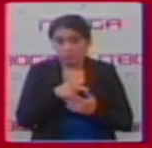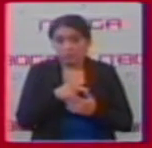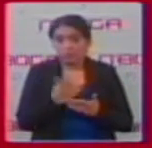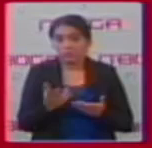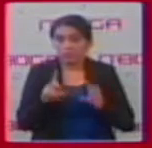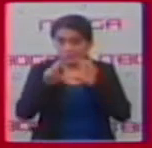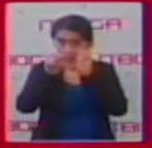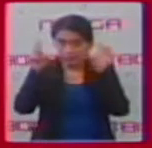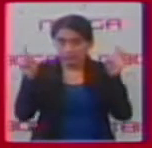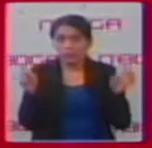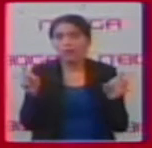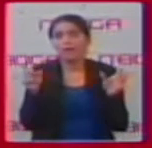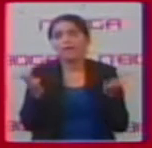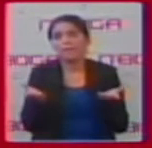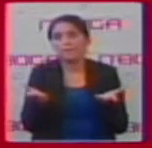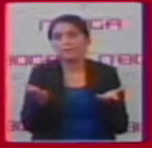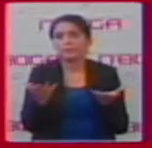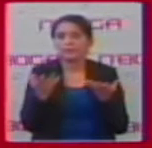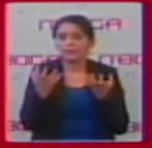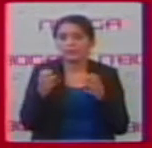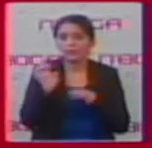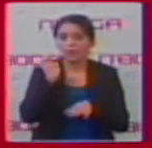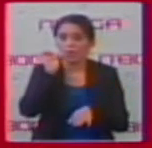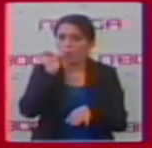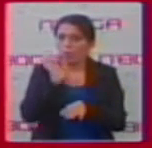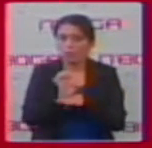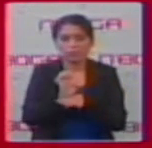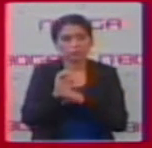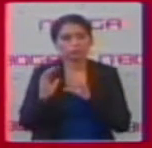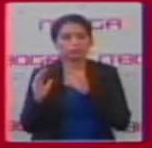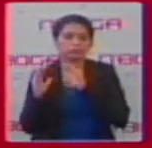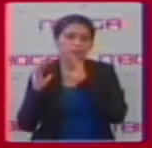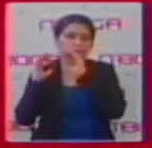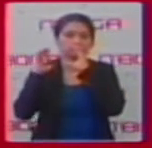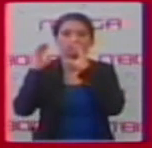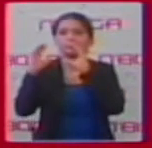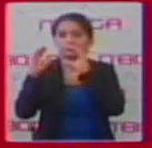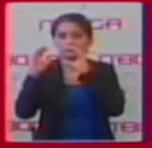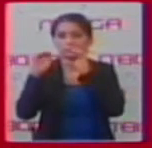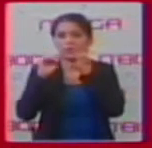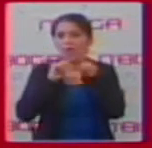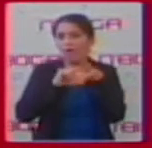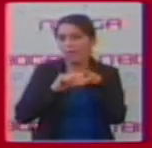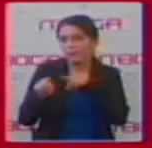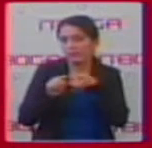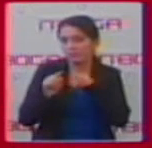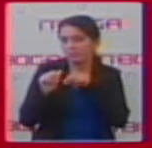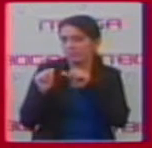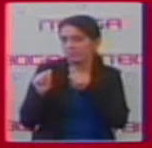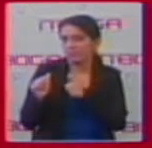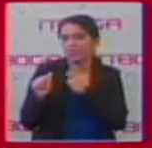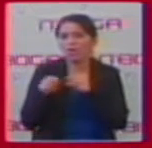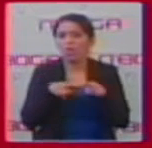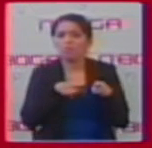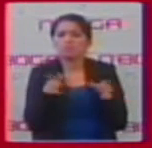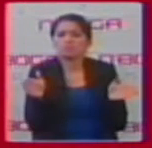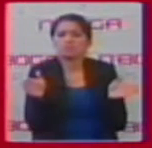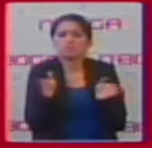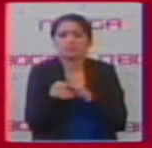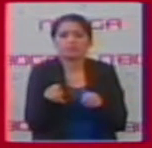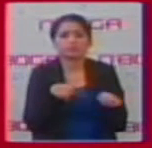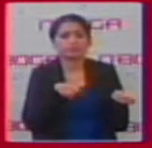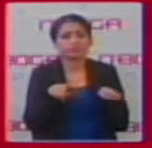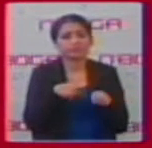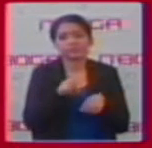siempre mantener el nombre del Ecuador arriba, hacerle competir al Ecuador ya no con cosas solo chiquitas y ya no